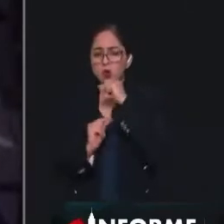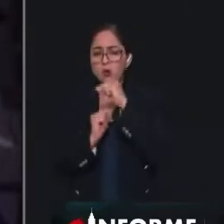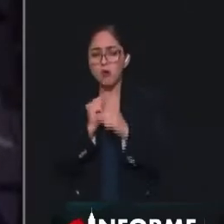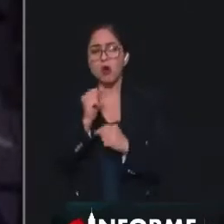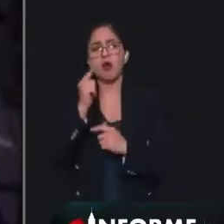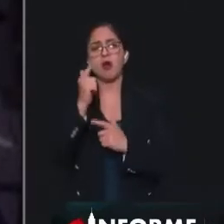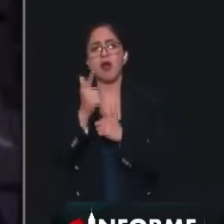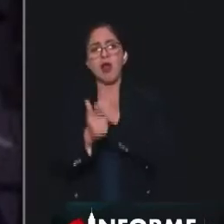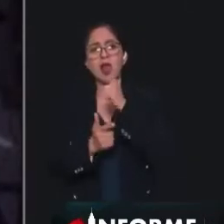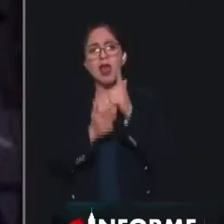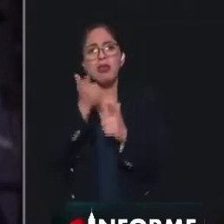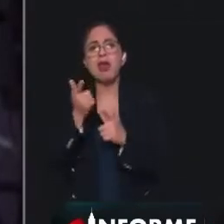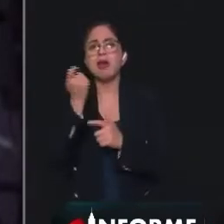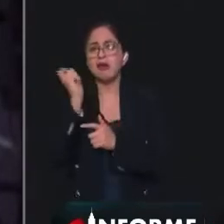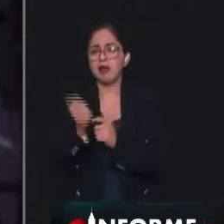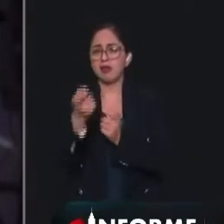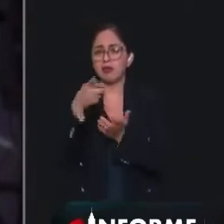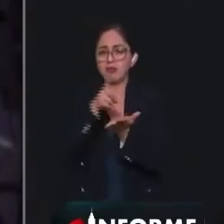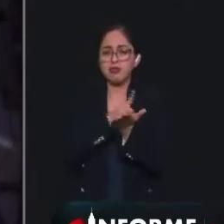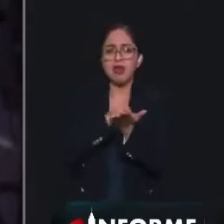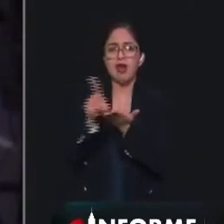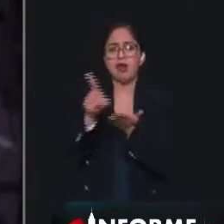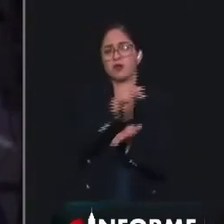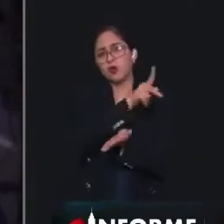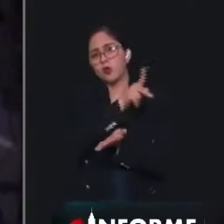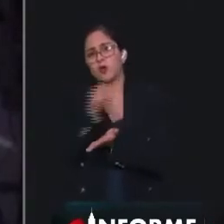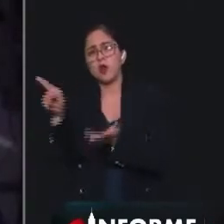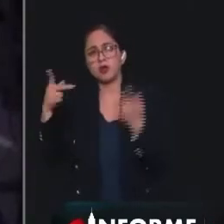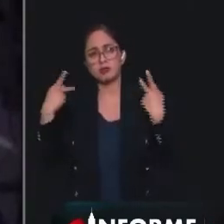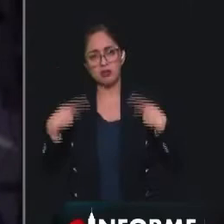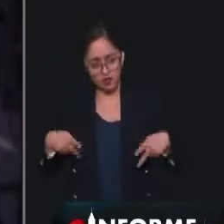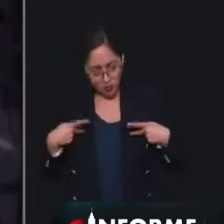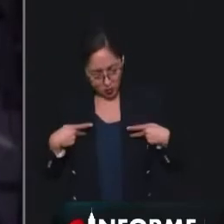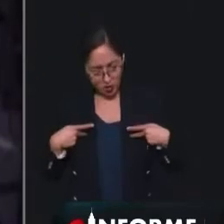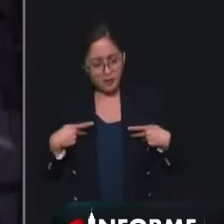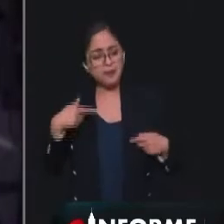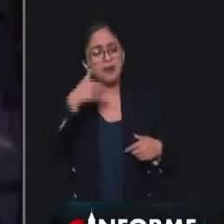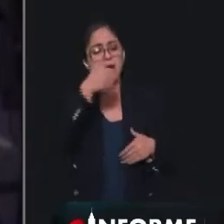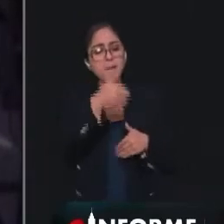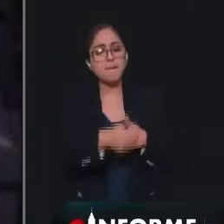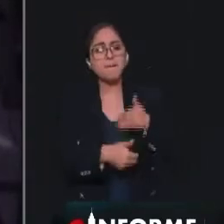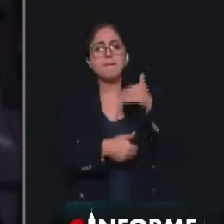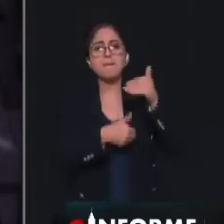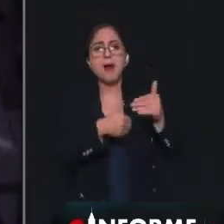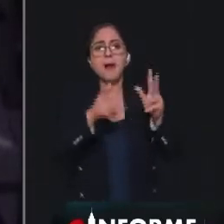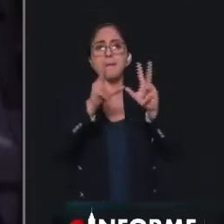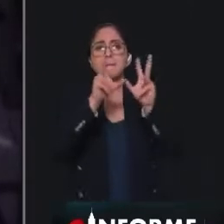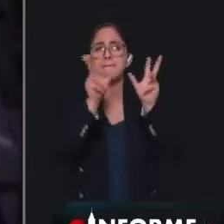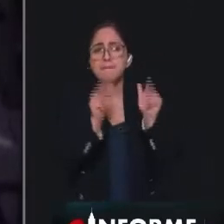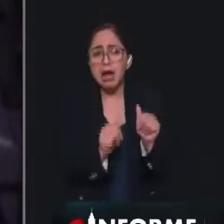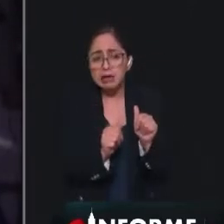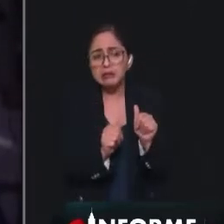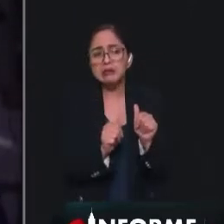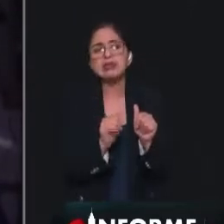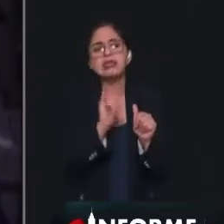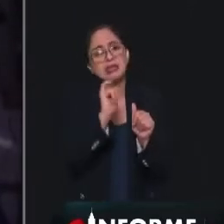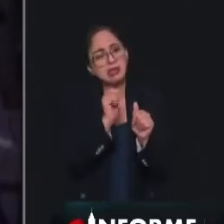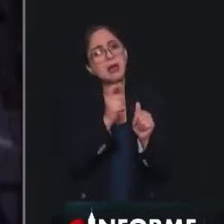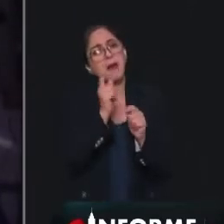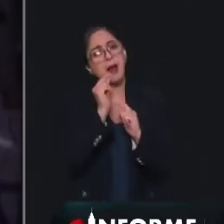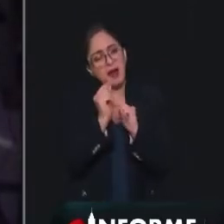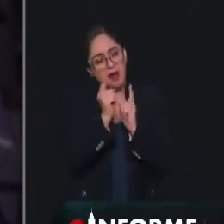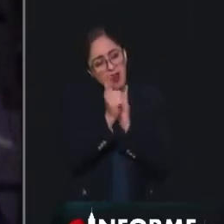del Estado de Derecho, un proceso de pacificación menos rápido del que querríamos, menos ágil,